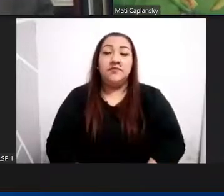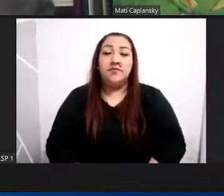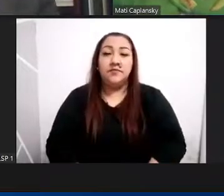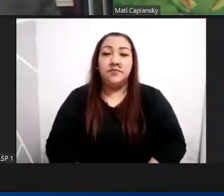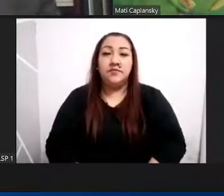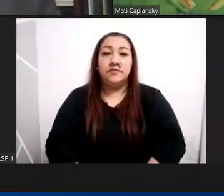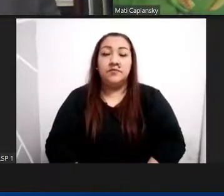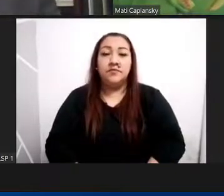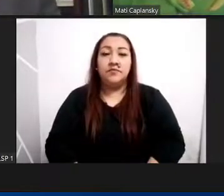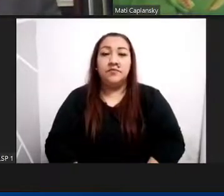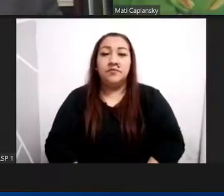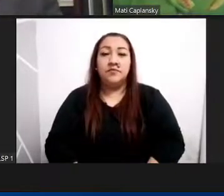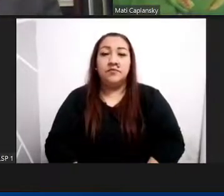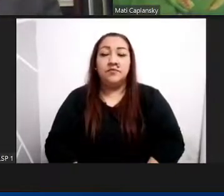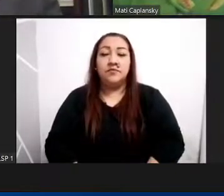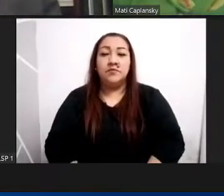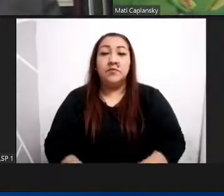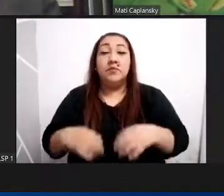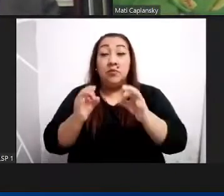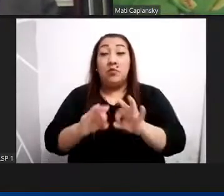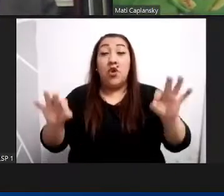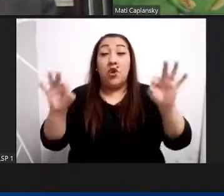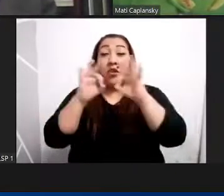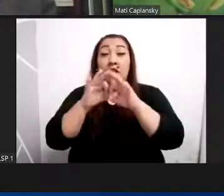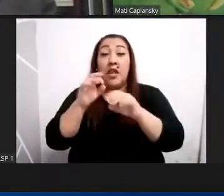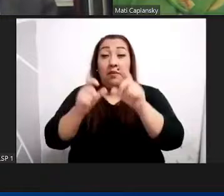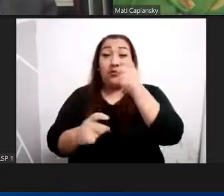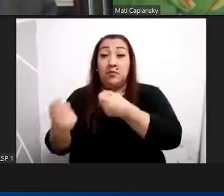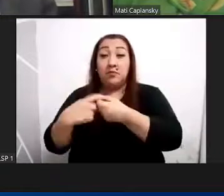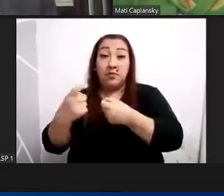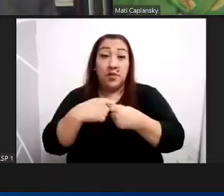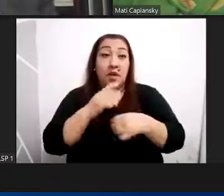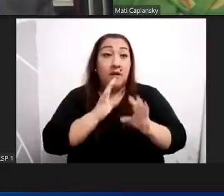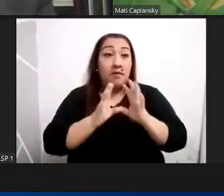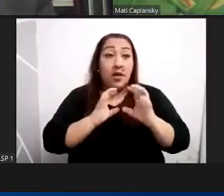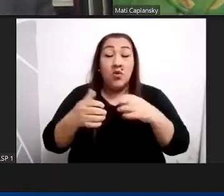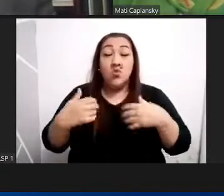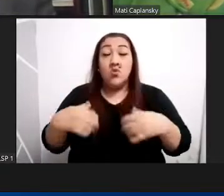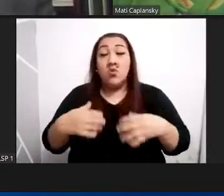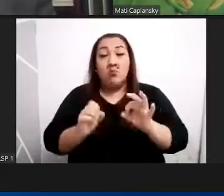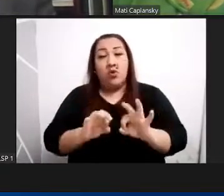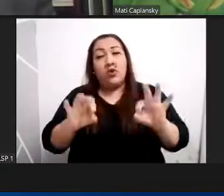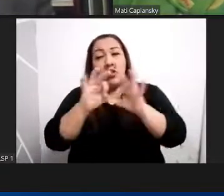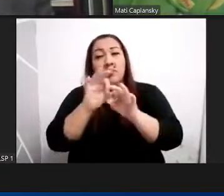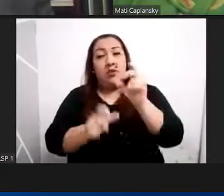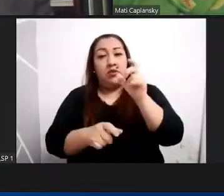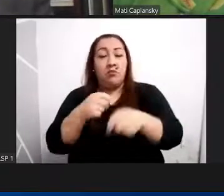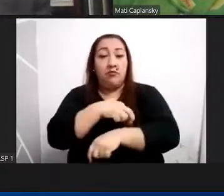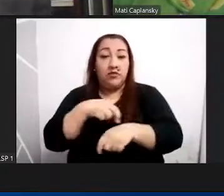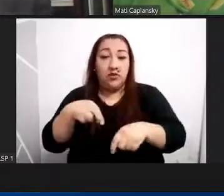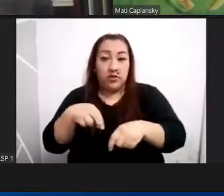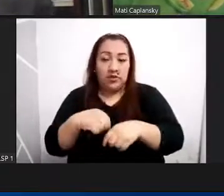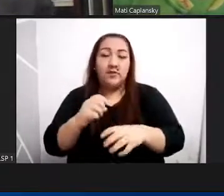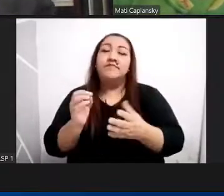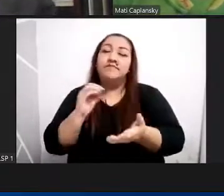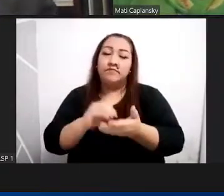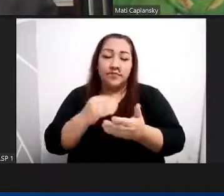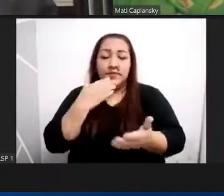por la presencia de tan notables participantes en esta mesa redonda. También